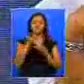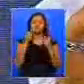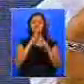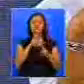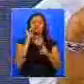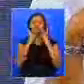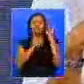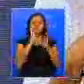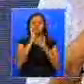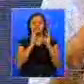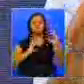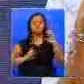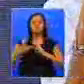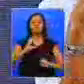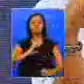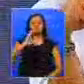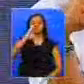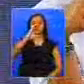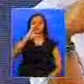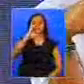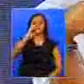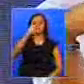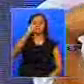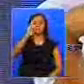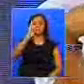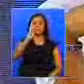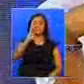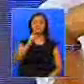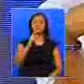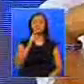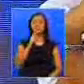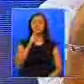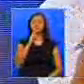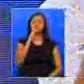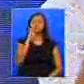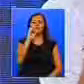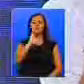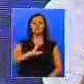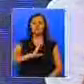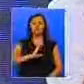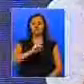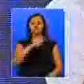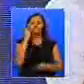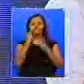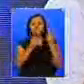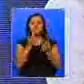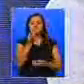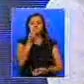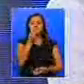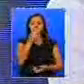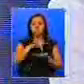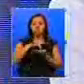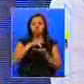científico CIGB, que era precisamente de biotecnología, donde vimos medicamentos que están